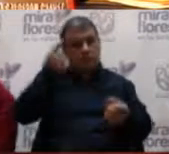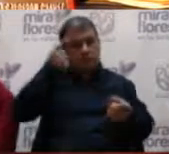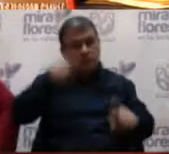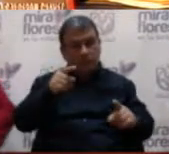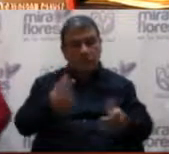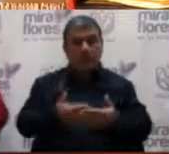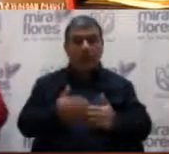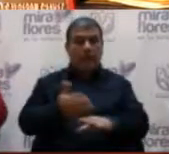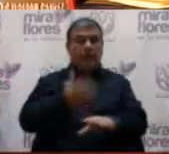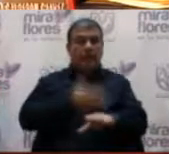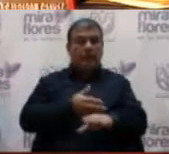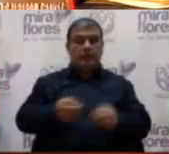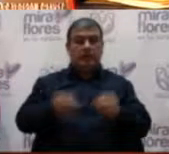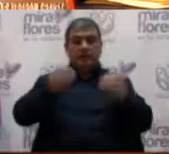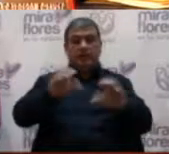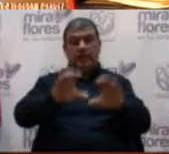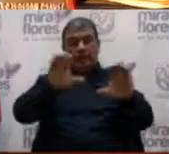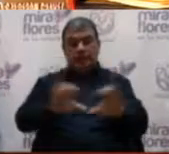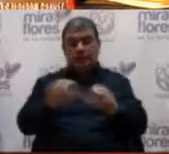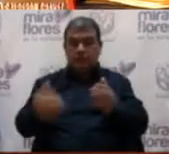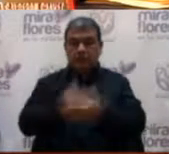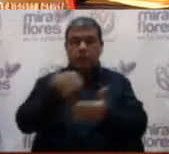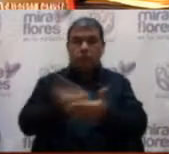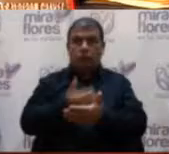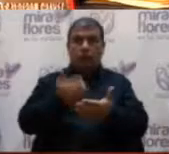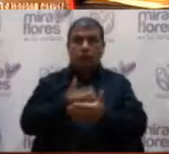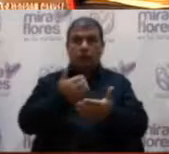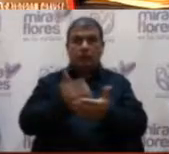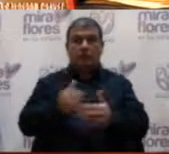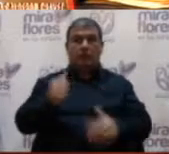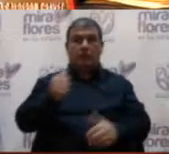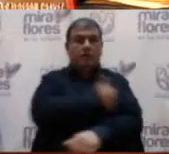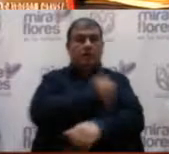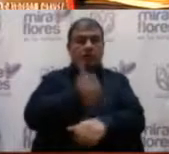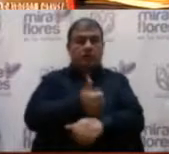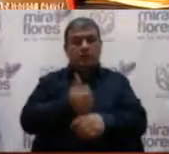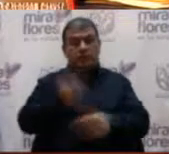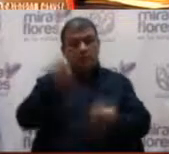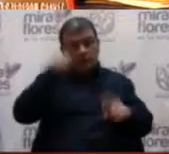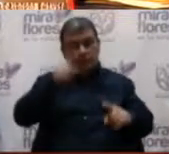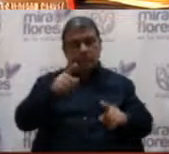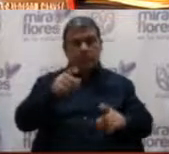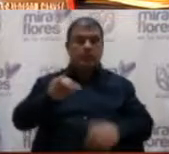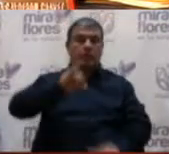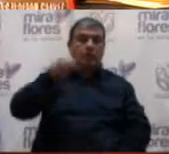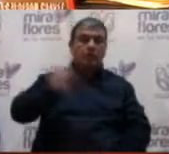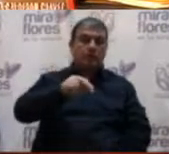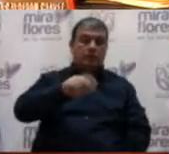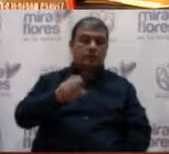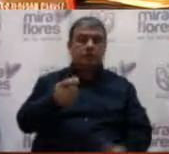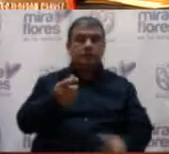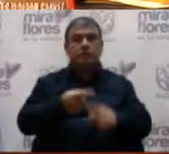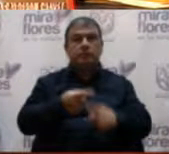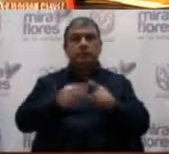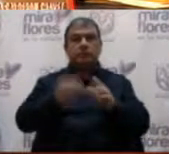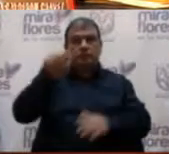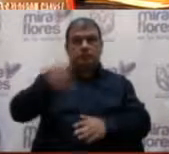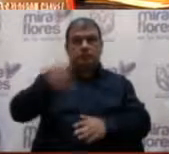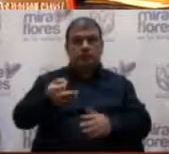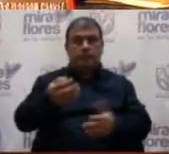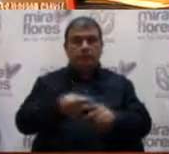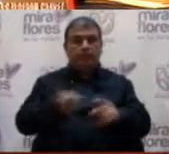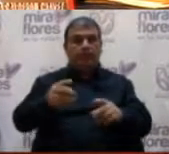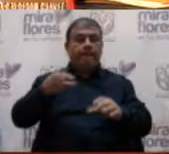sentido, antes de expedir las credenciales a las nuevas autoridades, corresponde al Jurado Nacional de Elecciones verificar la legalidad del procedimiento